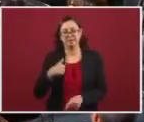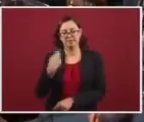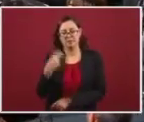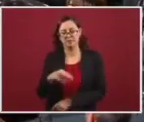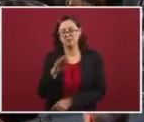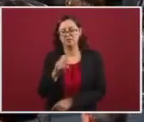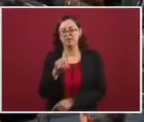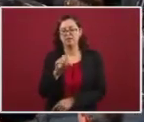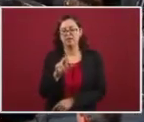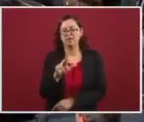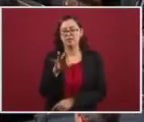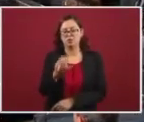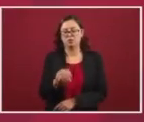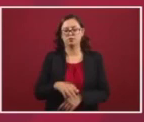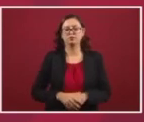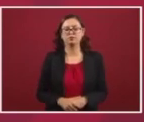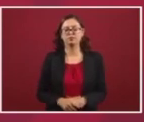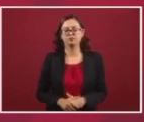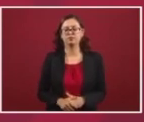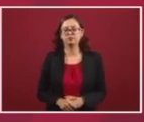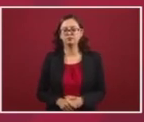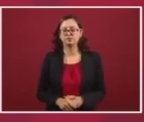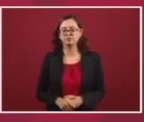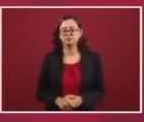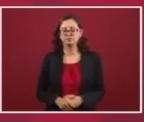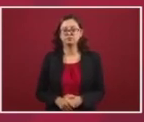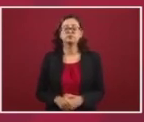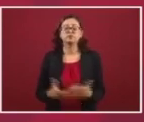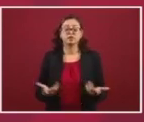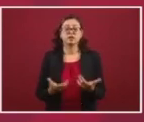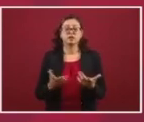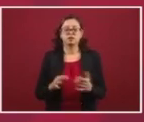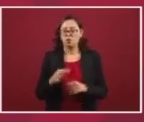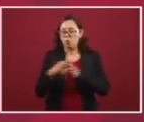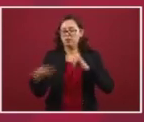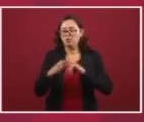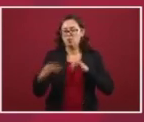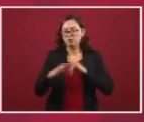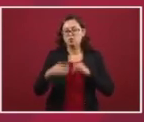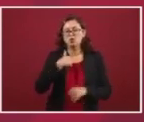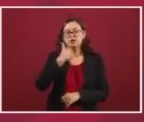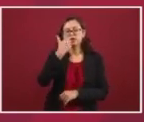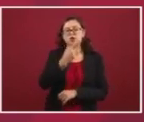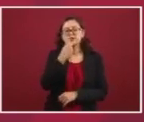más terminando, que haya negocios y que haya utilidad,